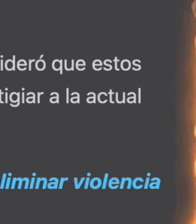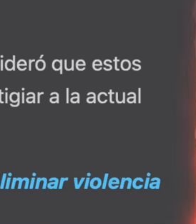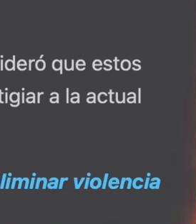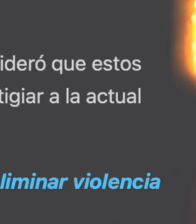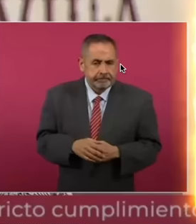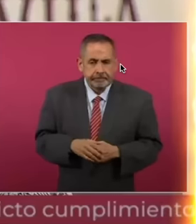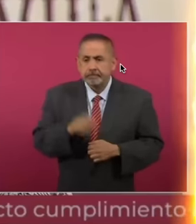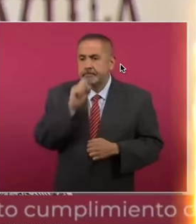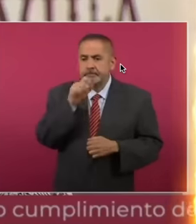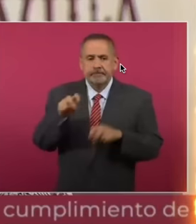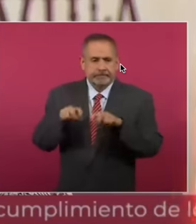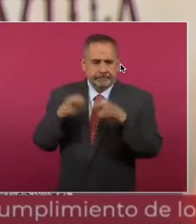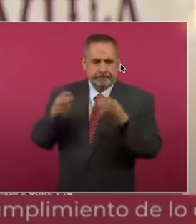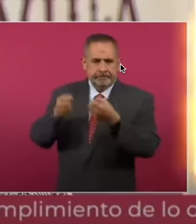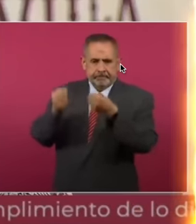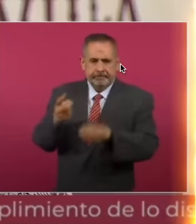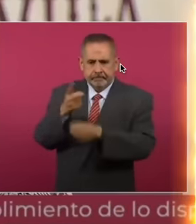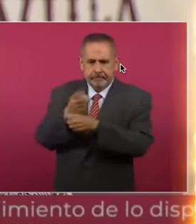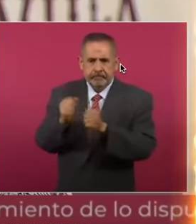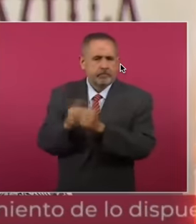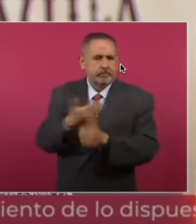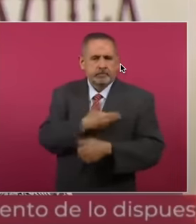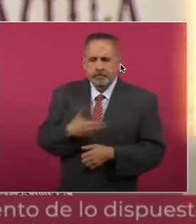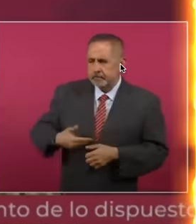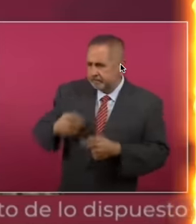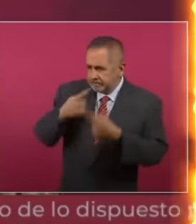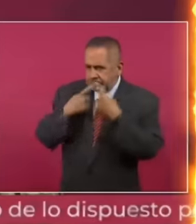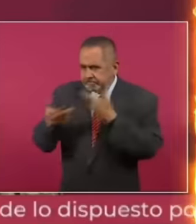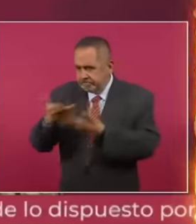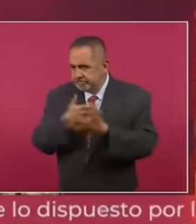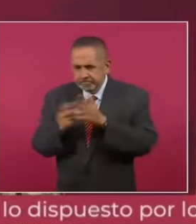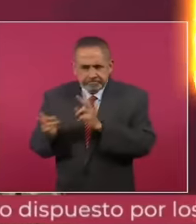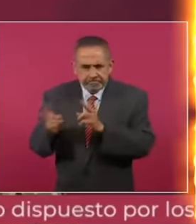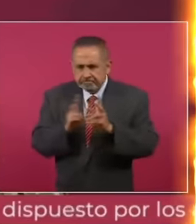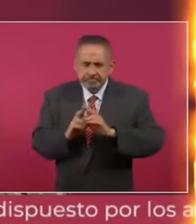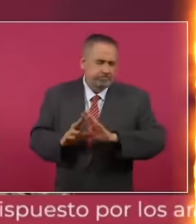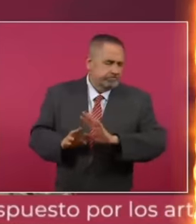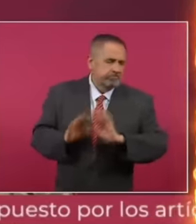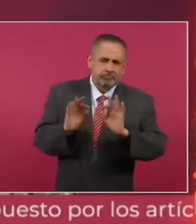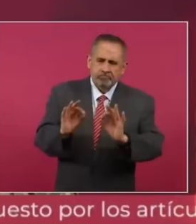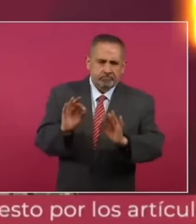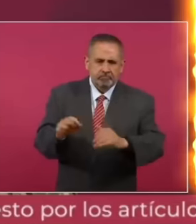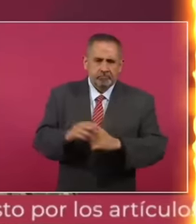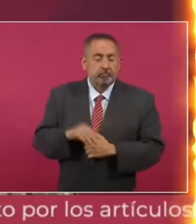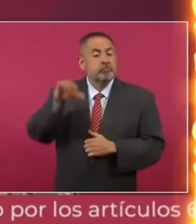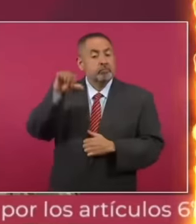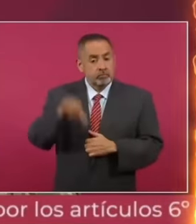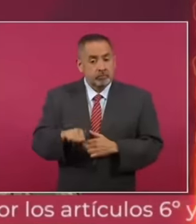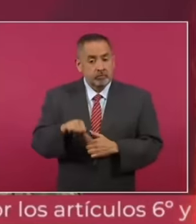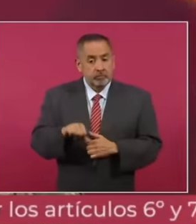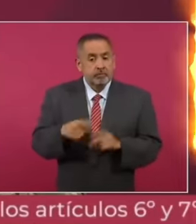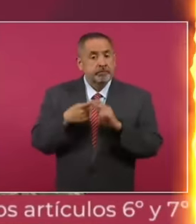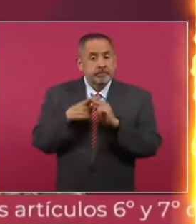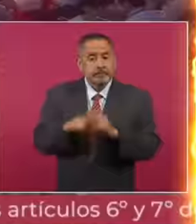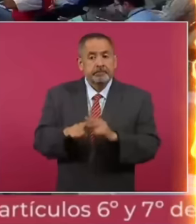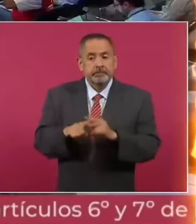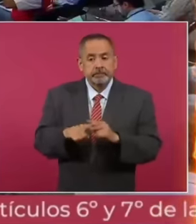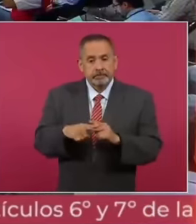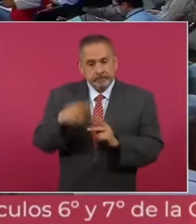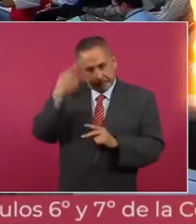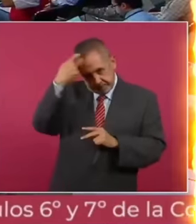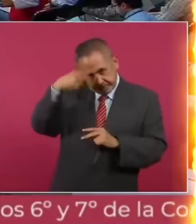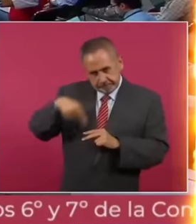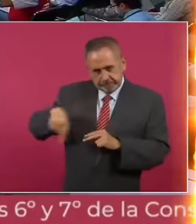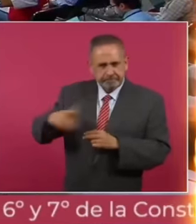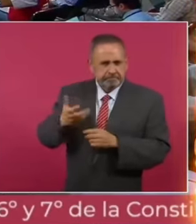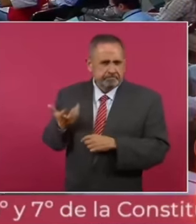enfrentamientos armados. Cuestionado al respecto, el jefe del Ejecutivo Federal consideró que estos sucesos tienen un claro tinte